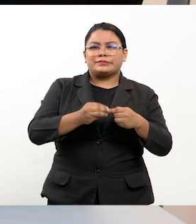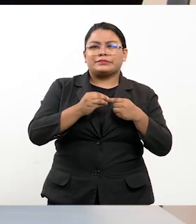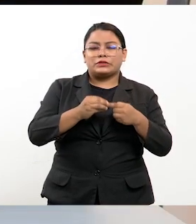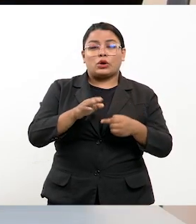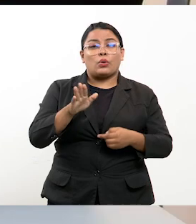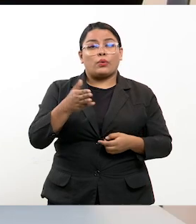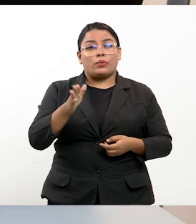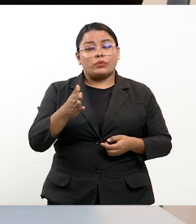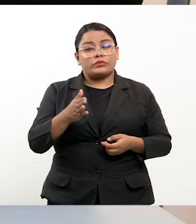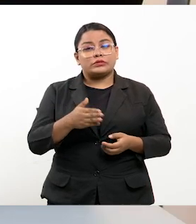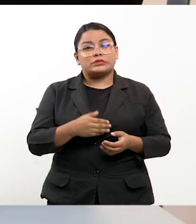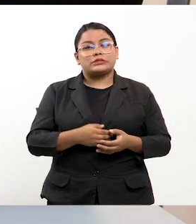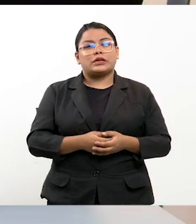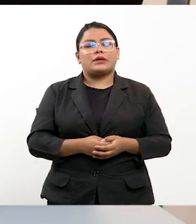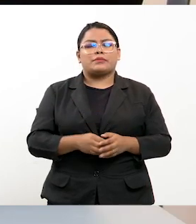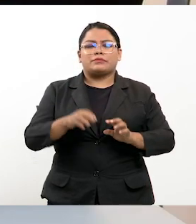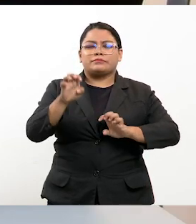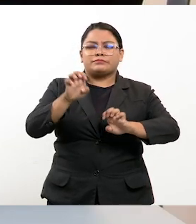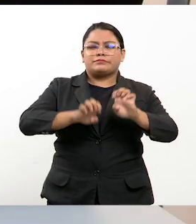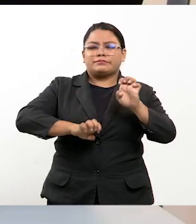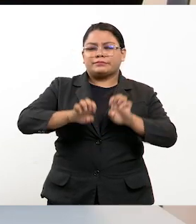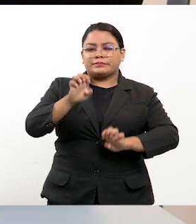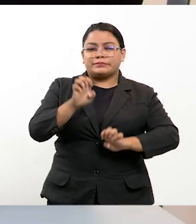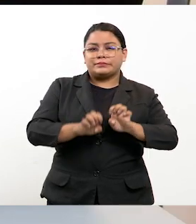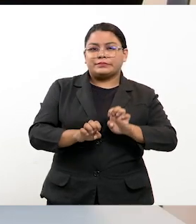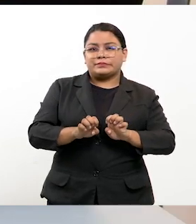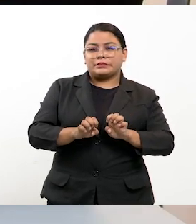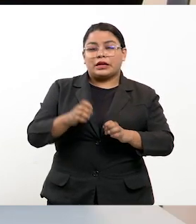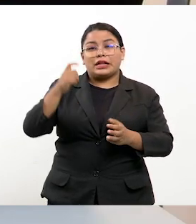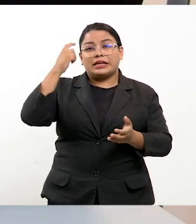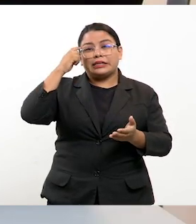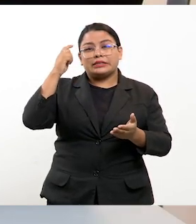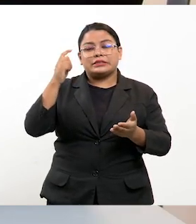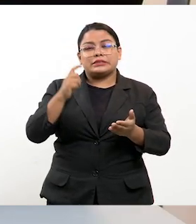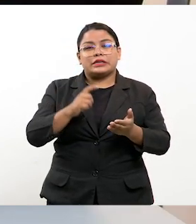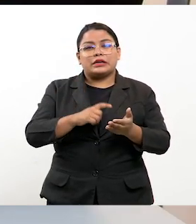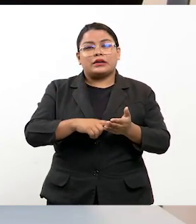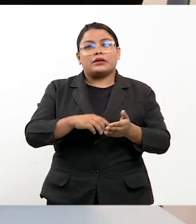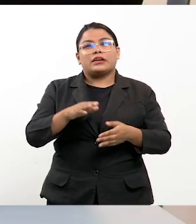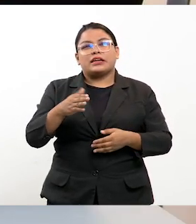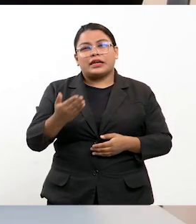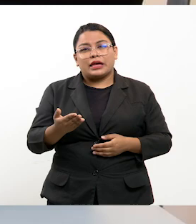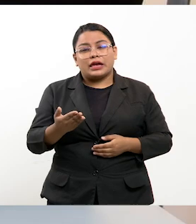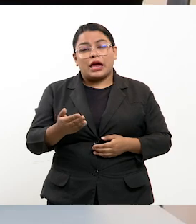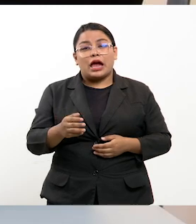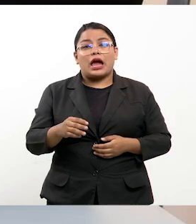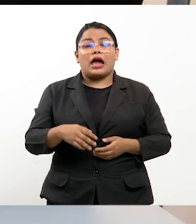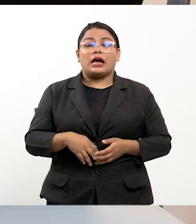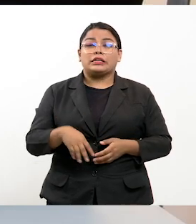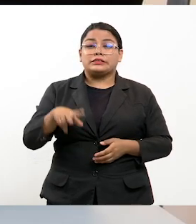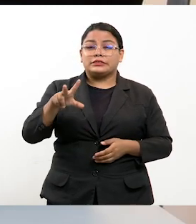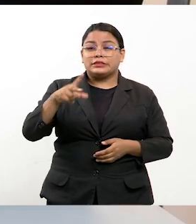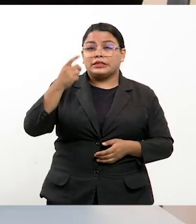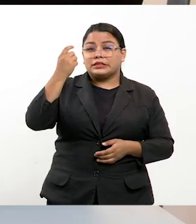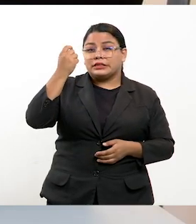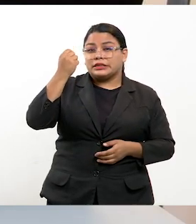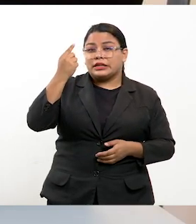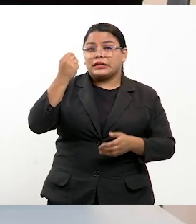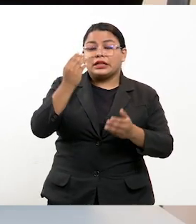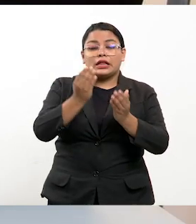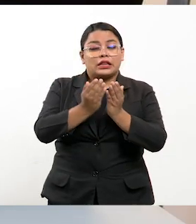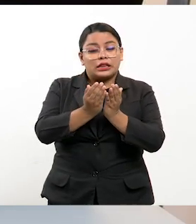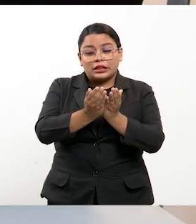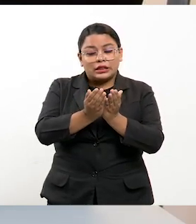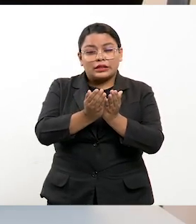que utilizamos para evaluar un indicador de logro en una prueba corresponden a los 3 niveles de comprensión lectora: